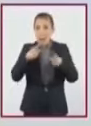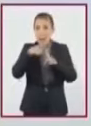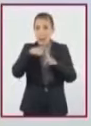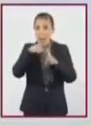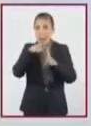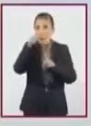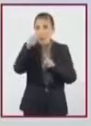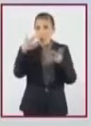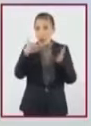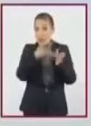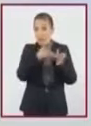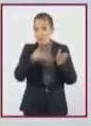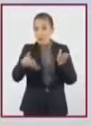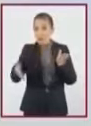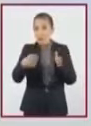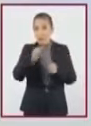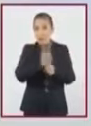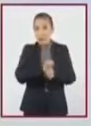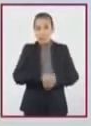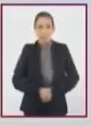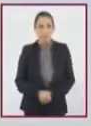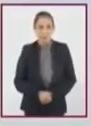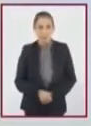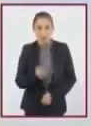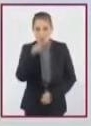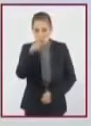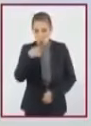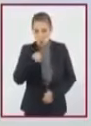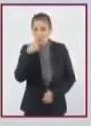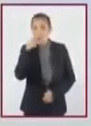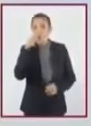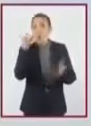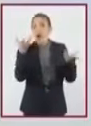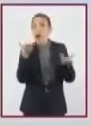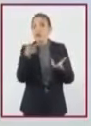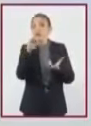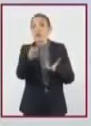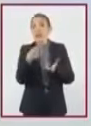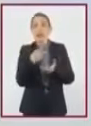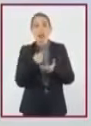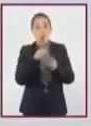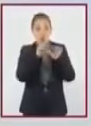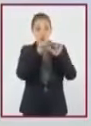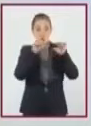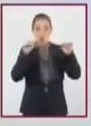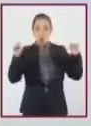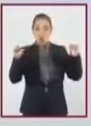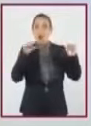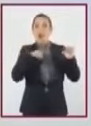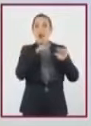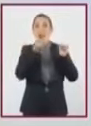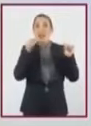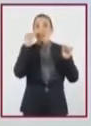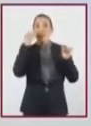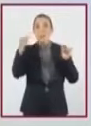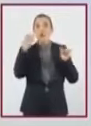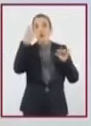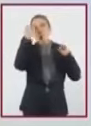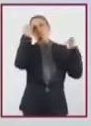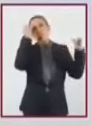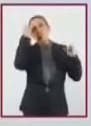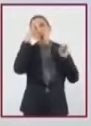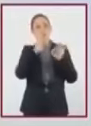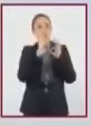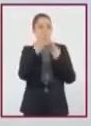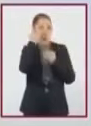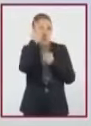que desarrollarán a lo largo de la semana. Los reto a que realicen su propia línea del tiempo con un diseño creativo